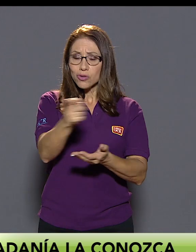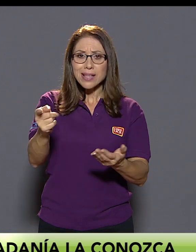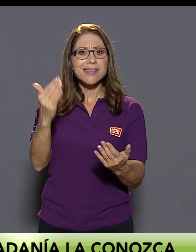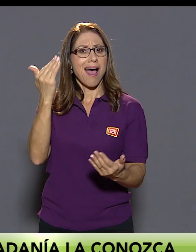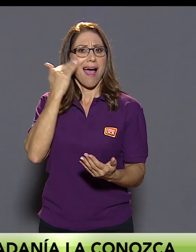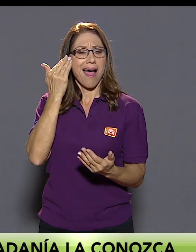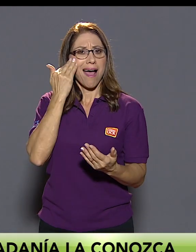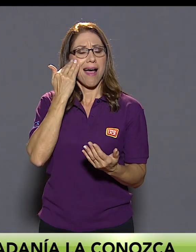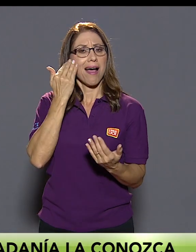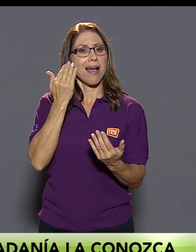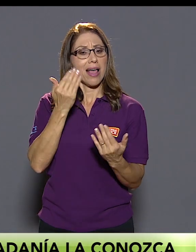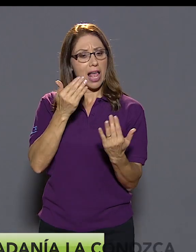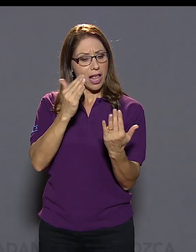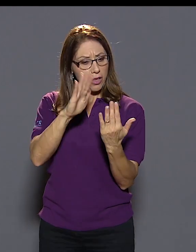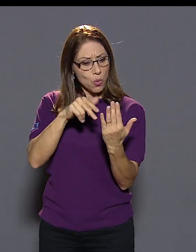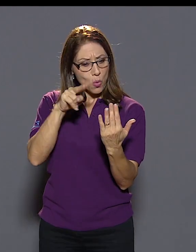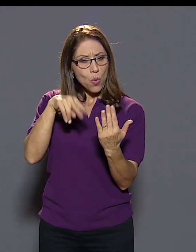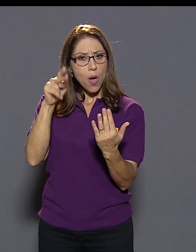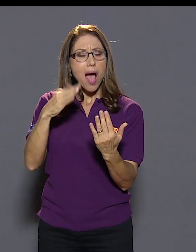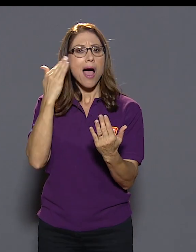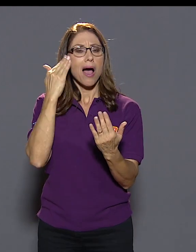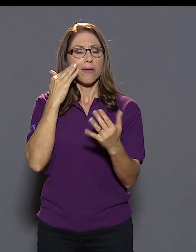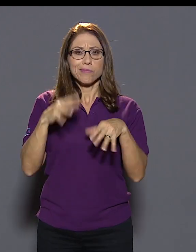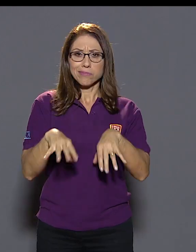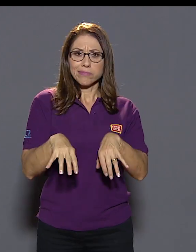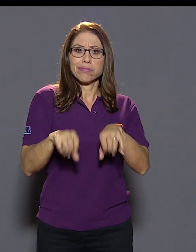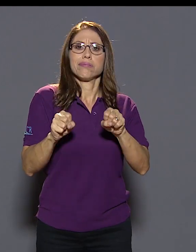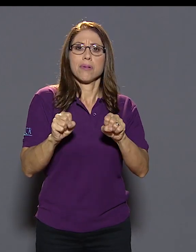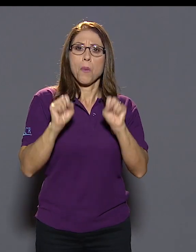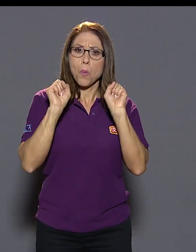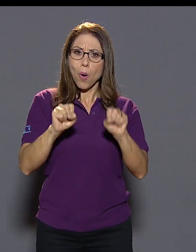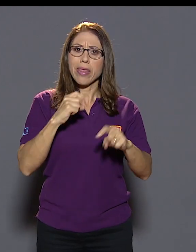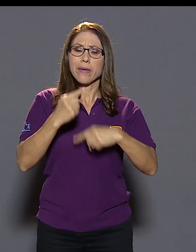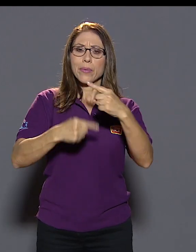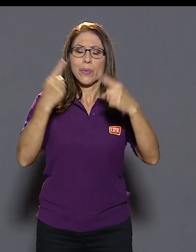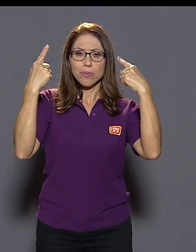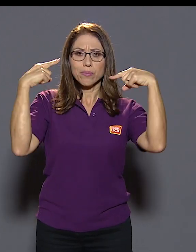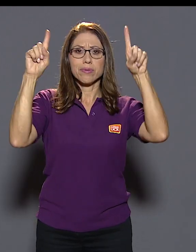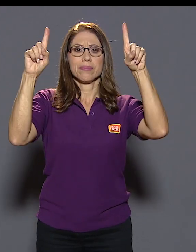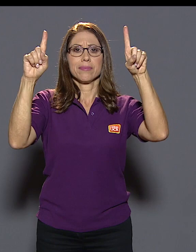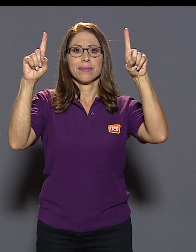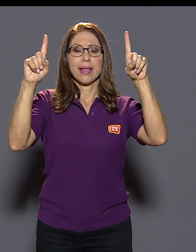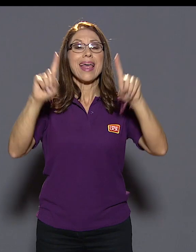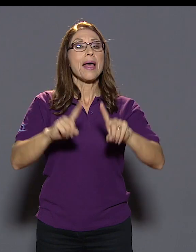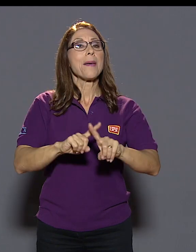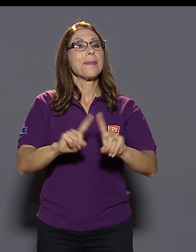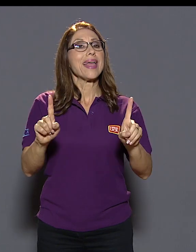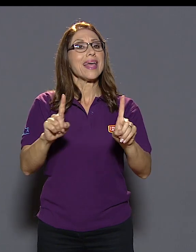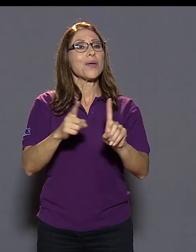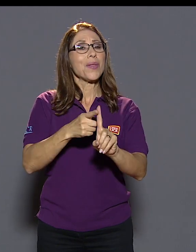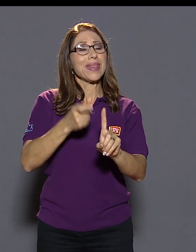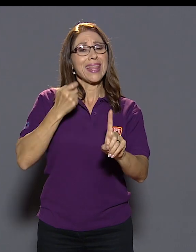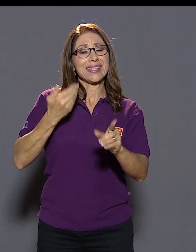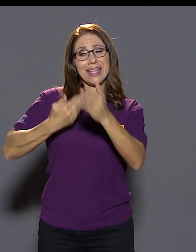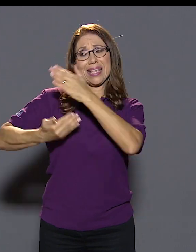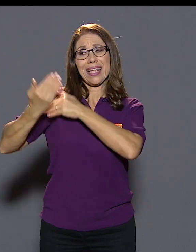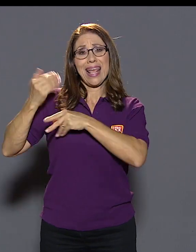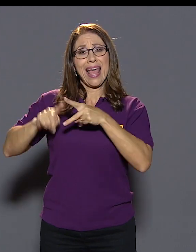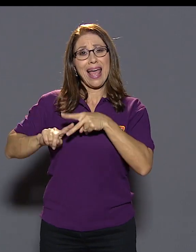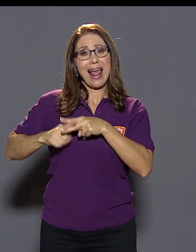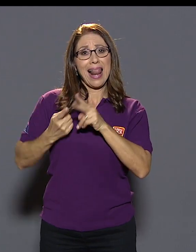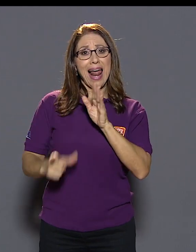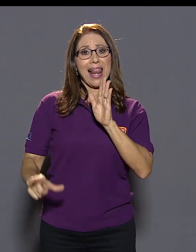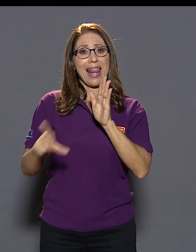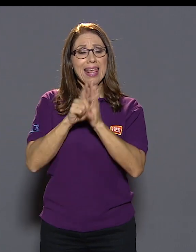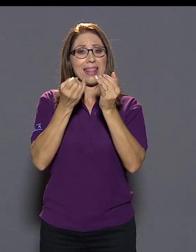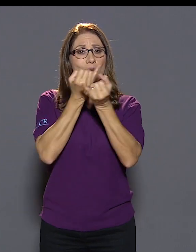que se apropien de este documento y poder hacerlo realidad, pero desde que la ley de autonomía nace